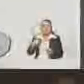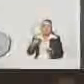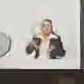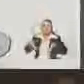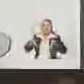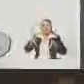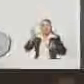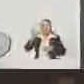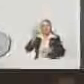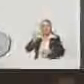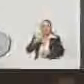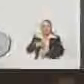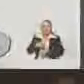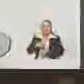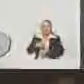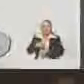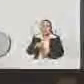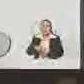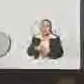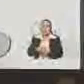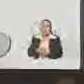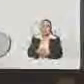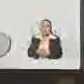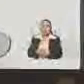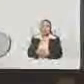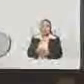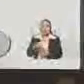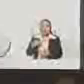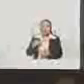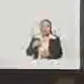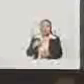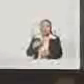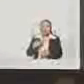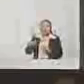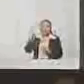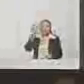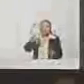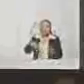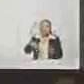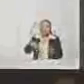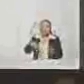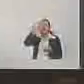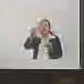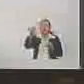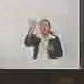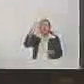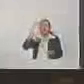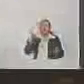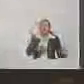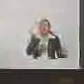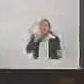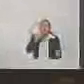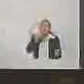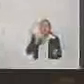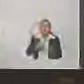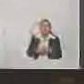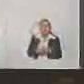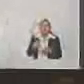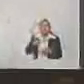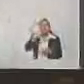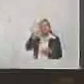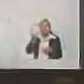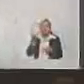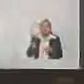y oír el grito por allá de nuestra mamá diciendo, ¡Yola, ya vente a comer! Bueno, pues a mí me gustaría